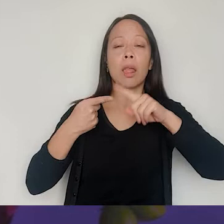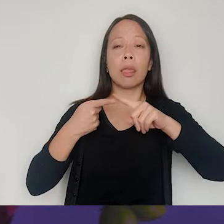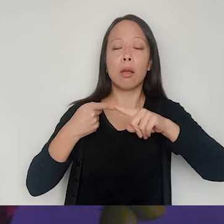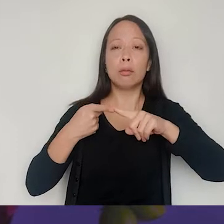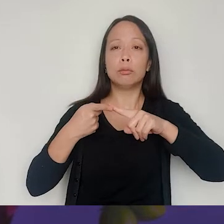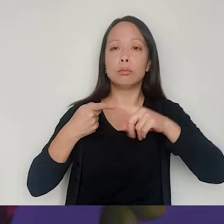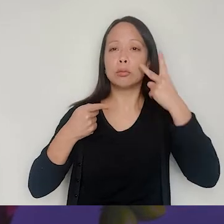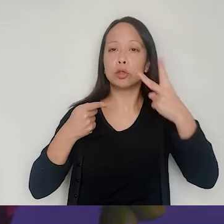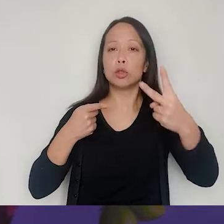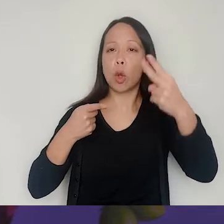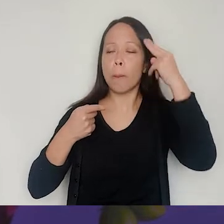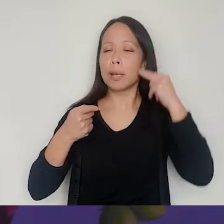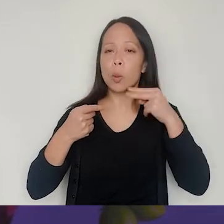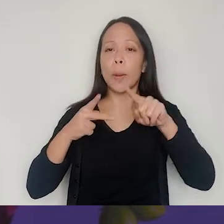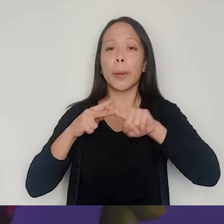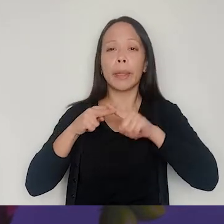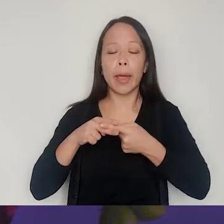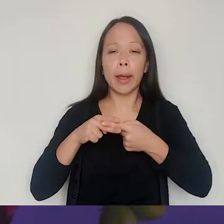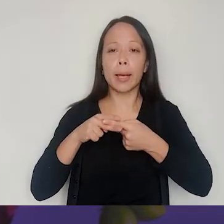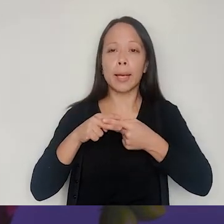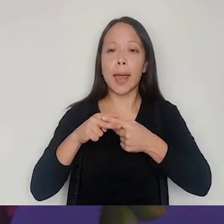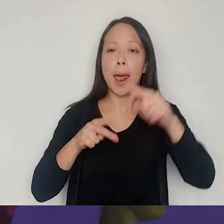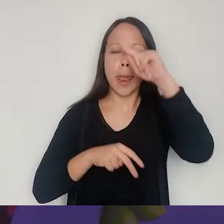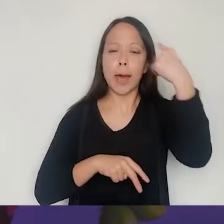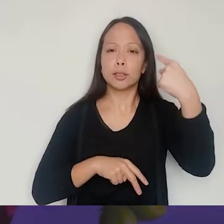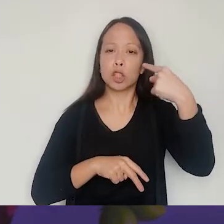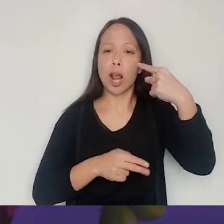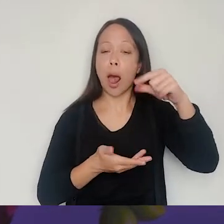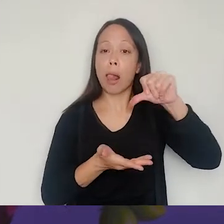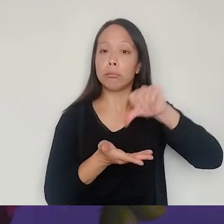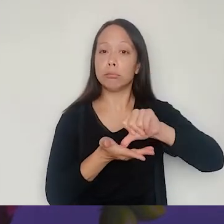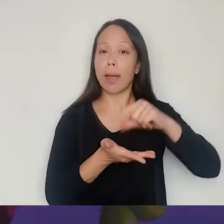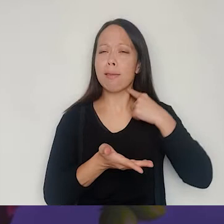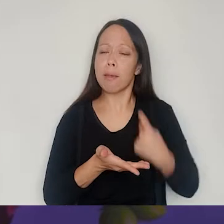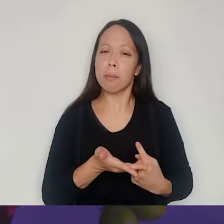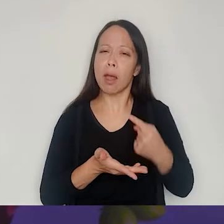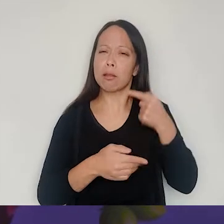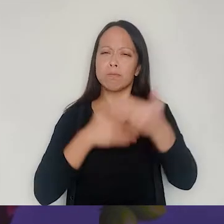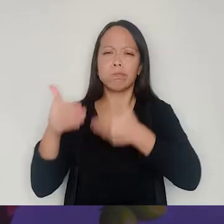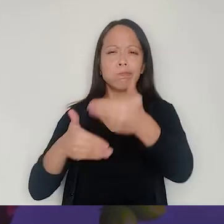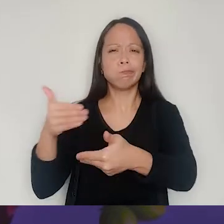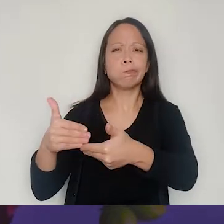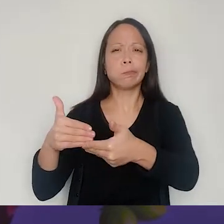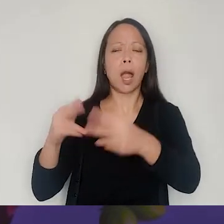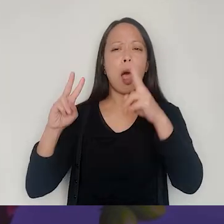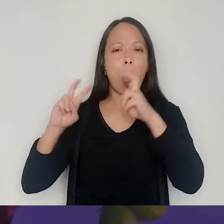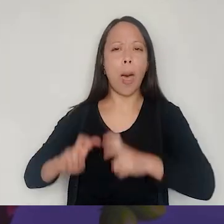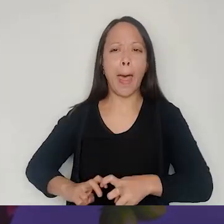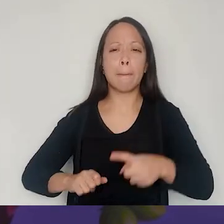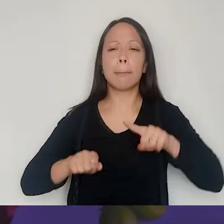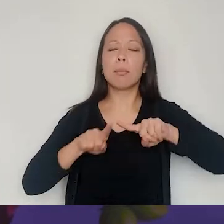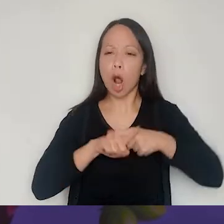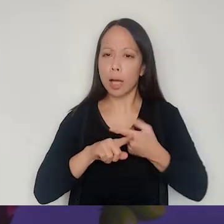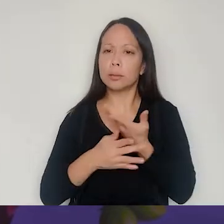año en el que se implementó la Estrategia Nacional de Enfermedades Raras, y a partir de ahí comenzó, ¿no?, a avanzarse en cuanto a